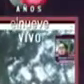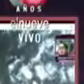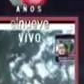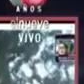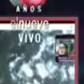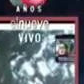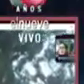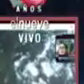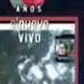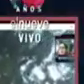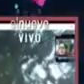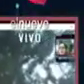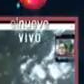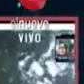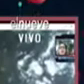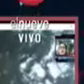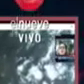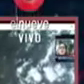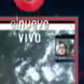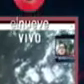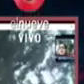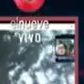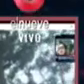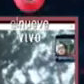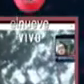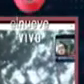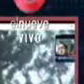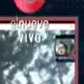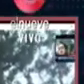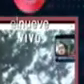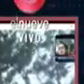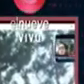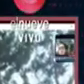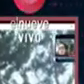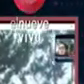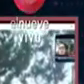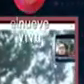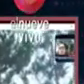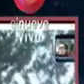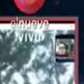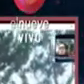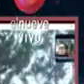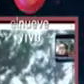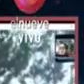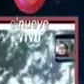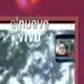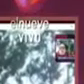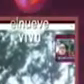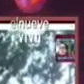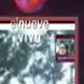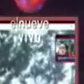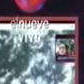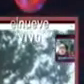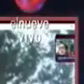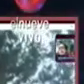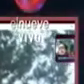que era Henrique Mandetta, estaba muy de contra a Bolsonaro. Así que hubo